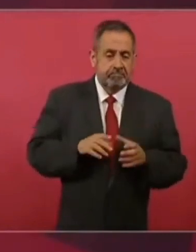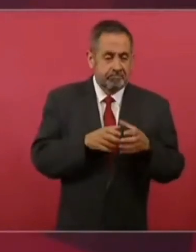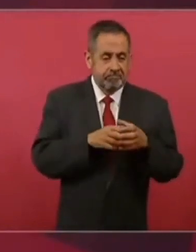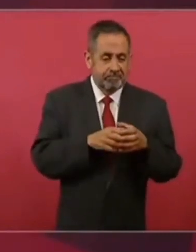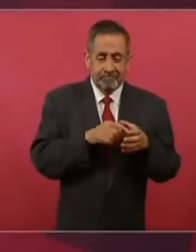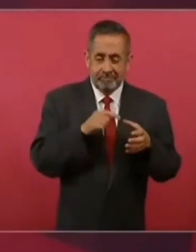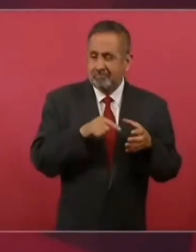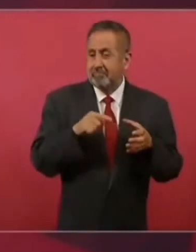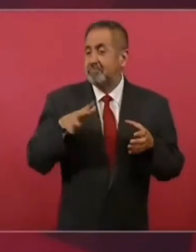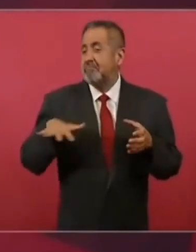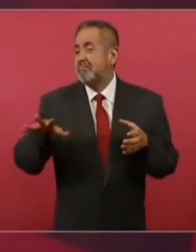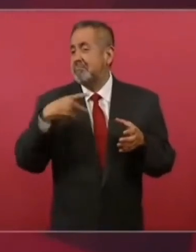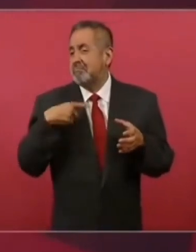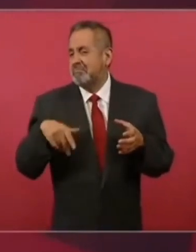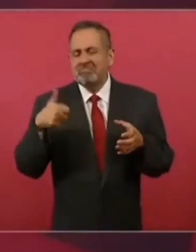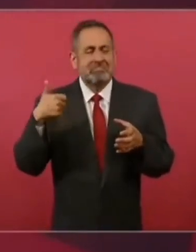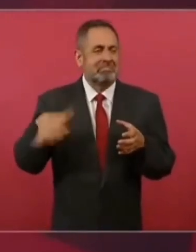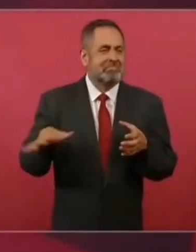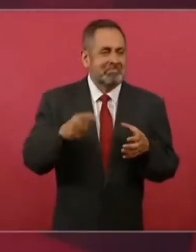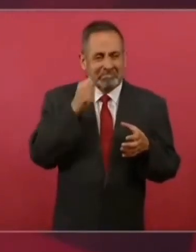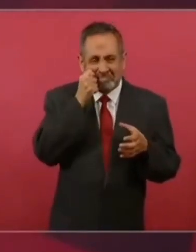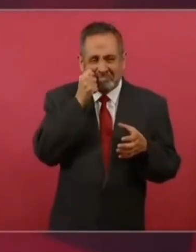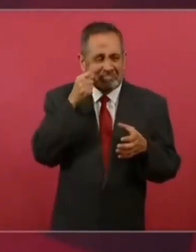les importa el pueblo.